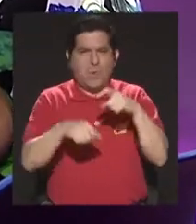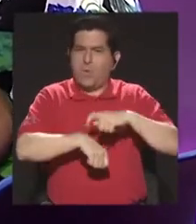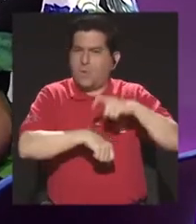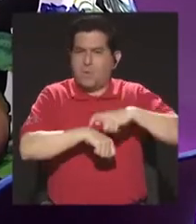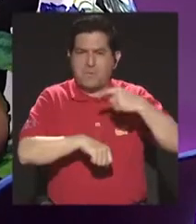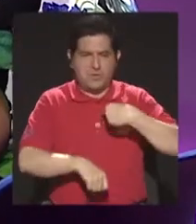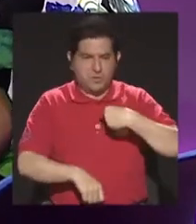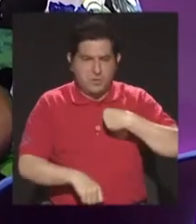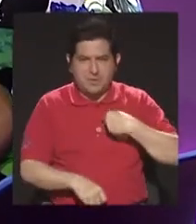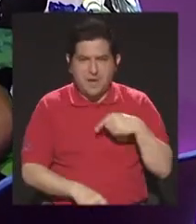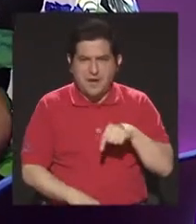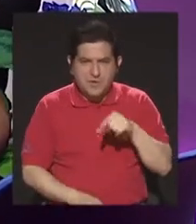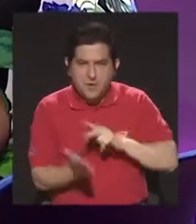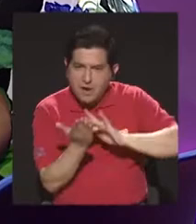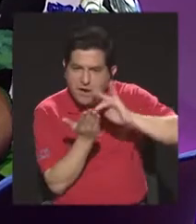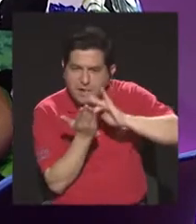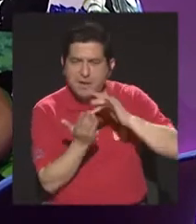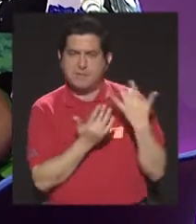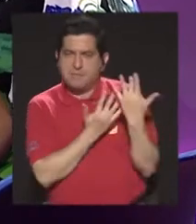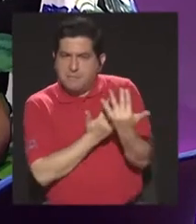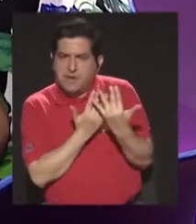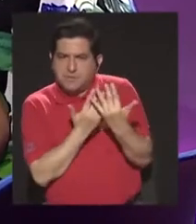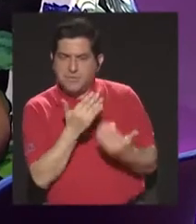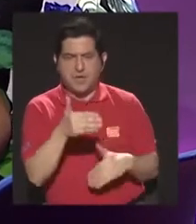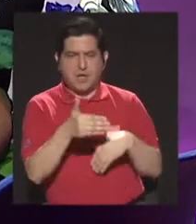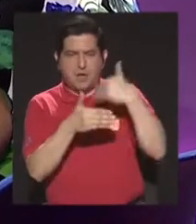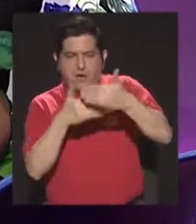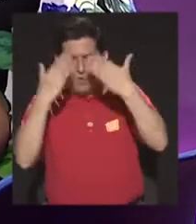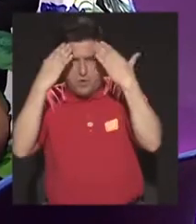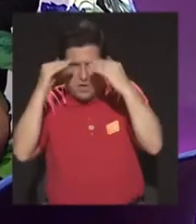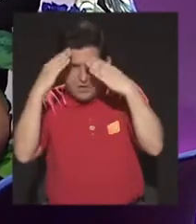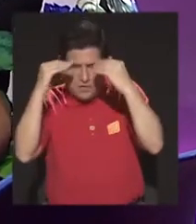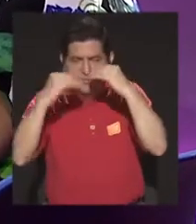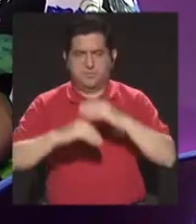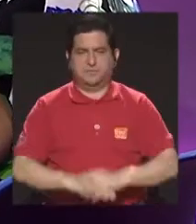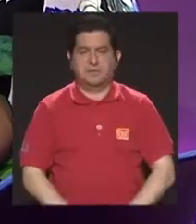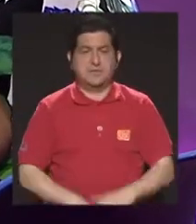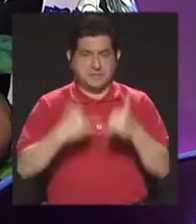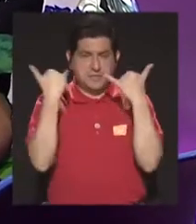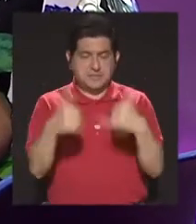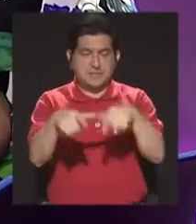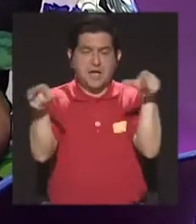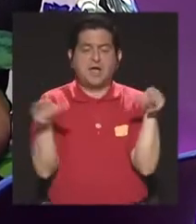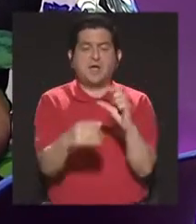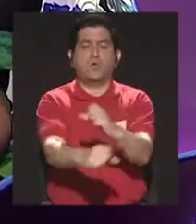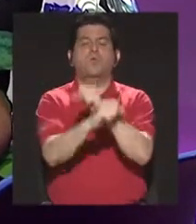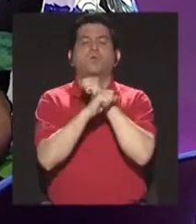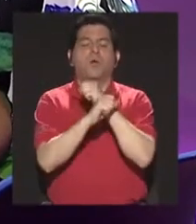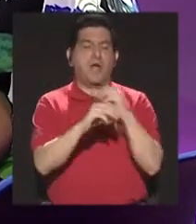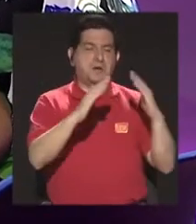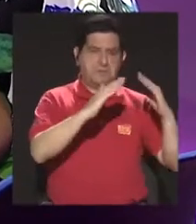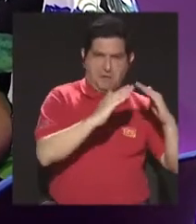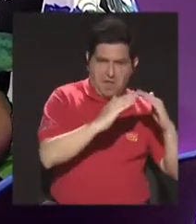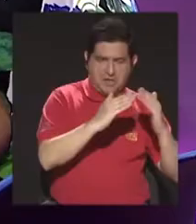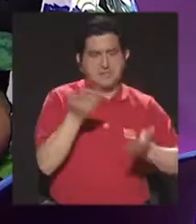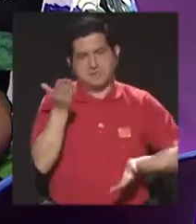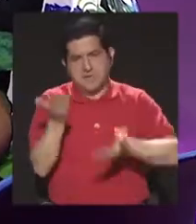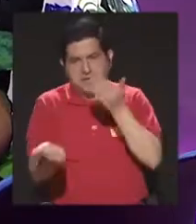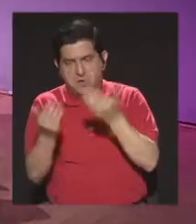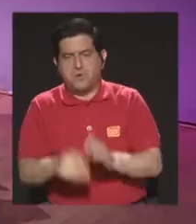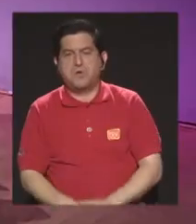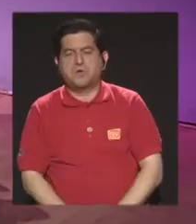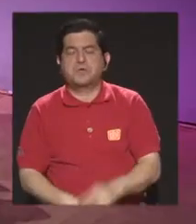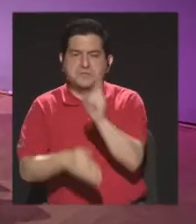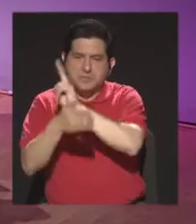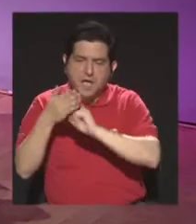para sacarlo, yo puedo esperarme y puedo hacer el reporte en cualquier otro momento. Ya cuando llegue a un lugar seguro, llegué a la casa, llegué a